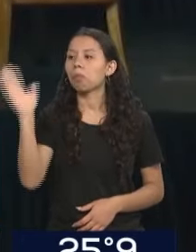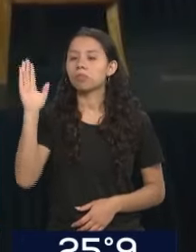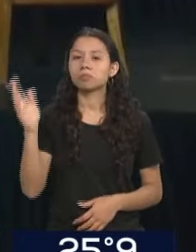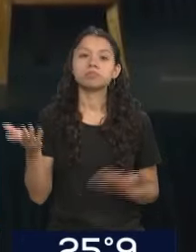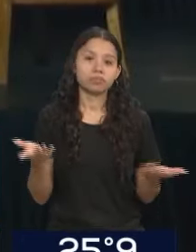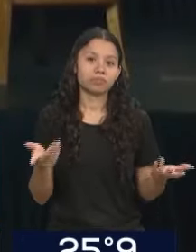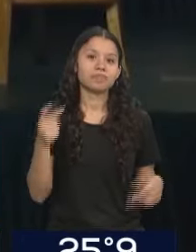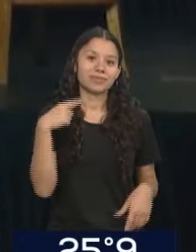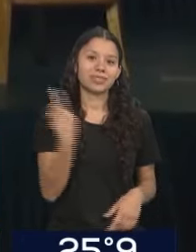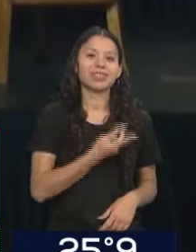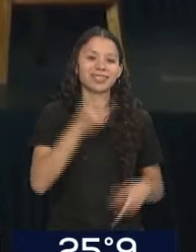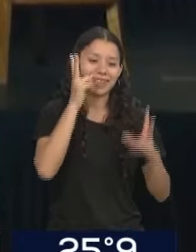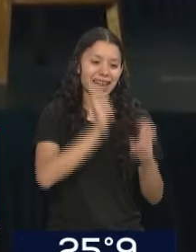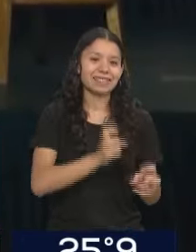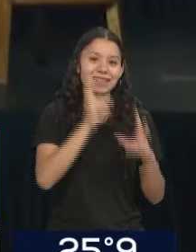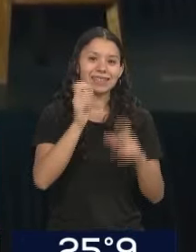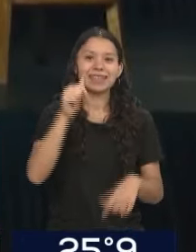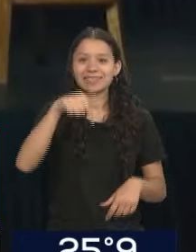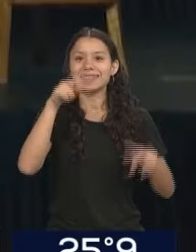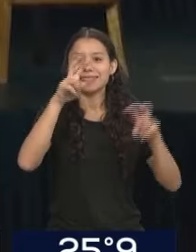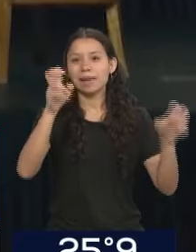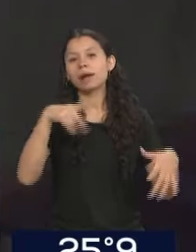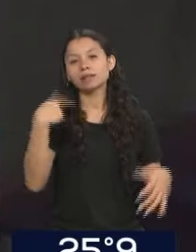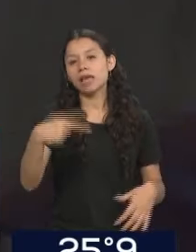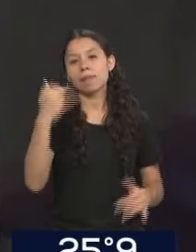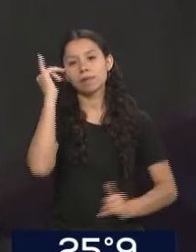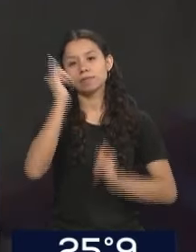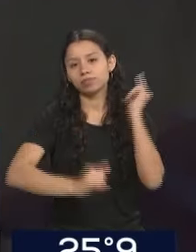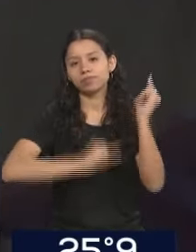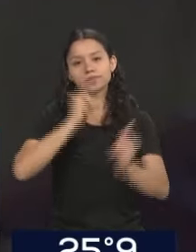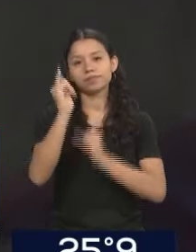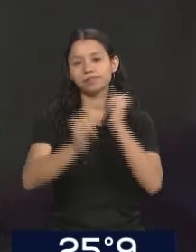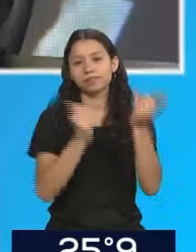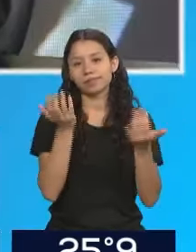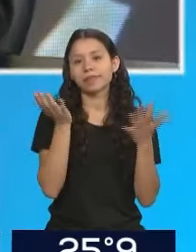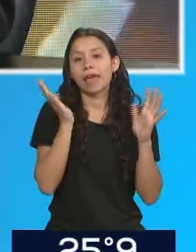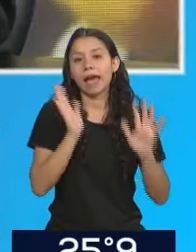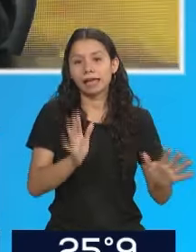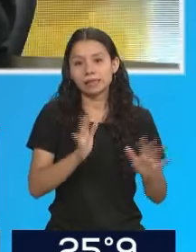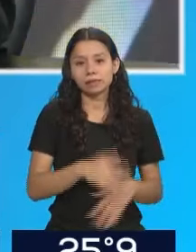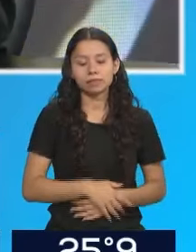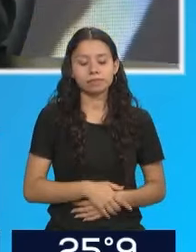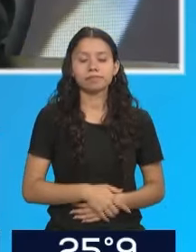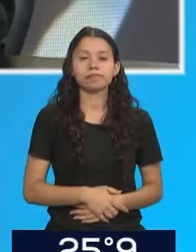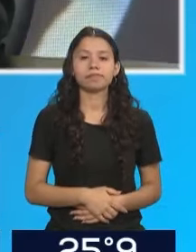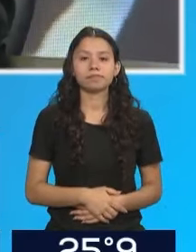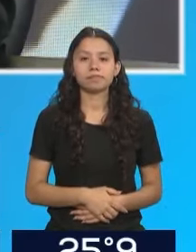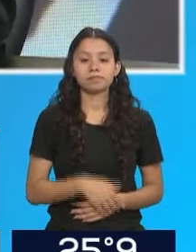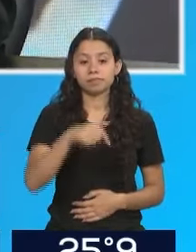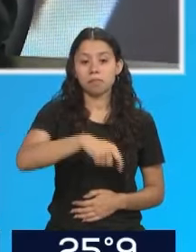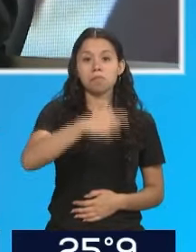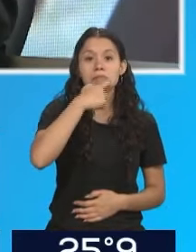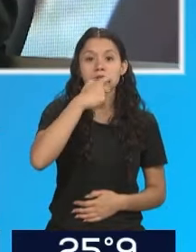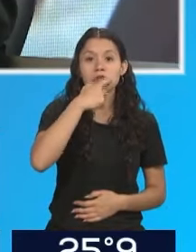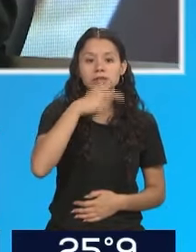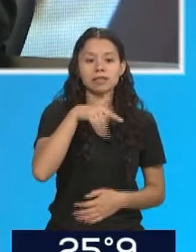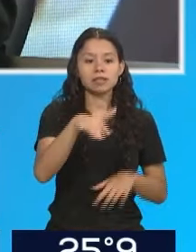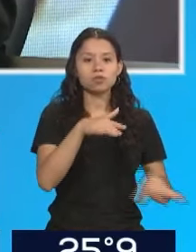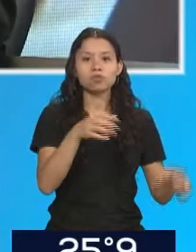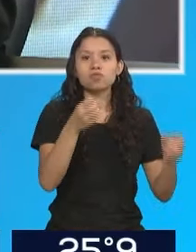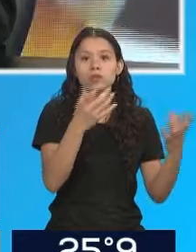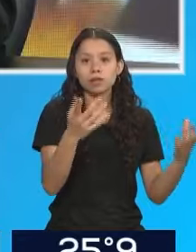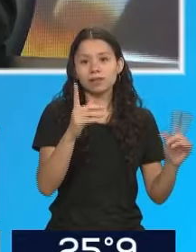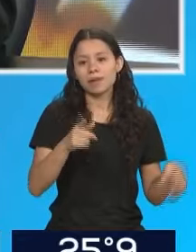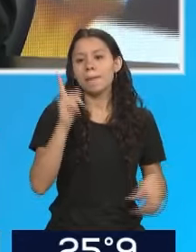analizado aquí junto a ustedes, junto a nuestros televidentes, de cuál es la situación de la provincia y particularmente del